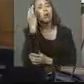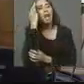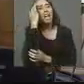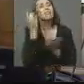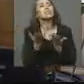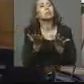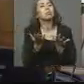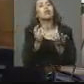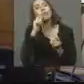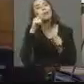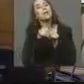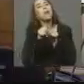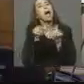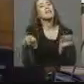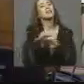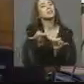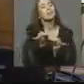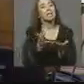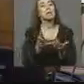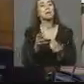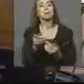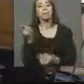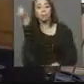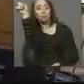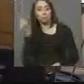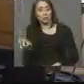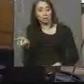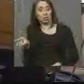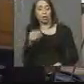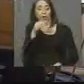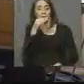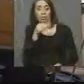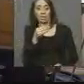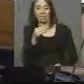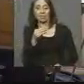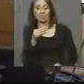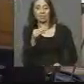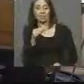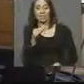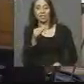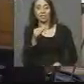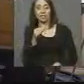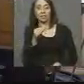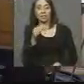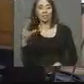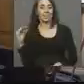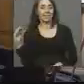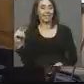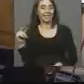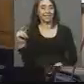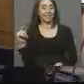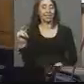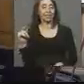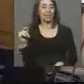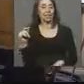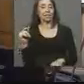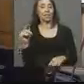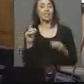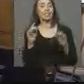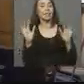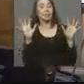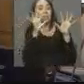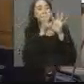ahí, en donde está metido el tema, no hay nada más oscuro, ¿no es cierto?, que lo